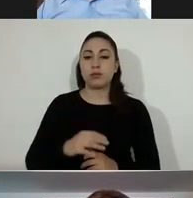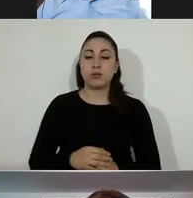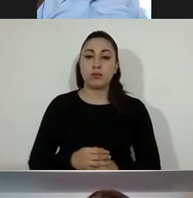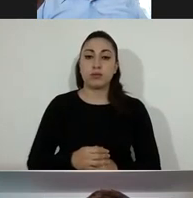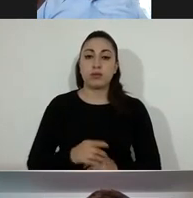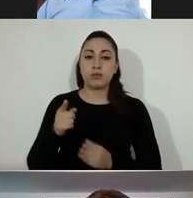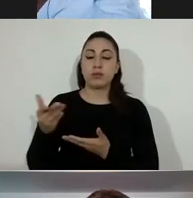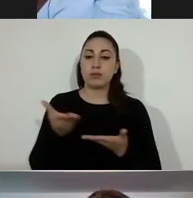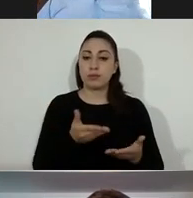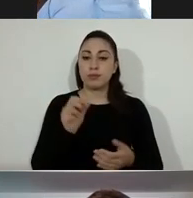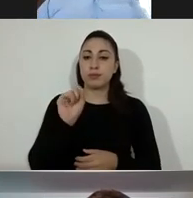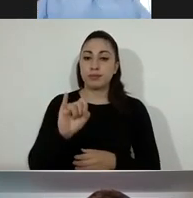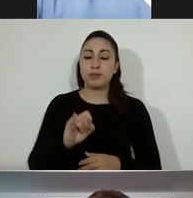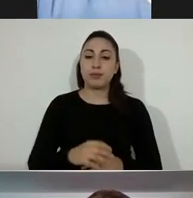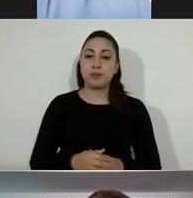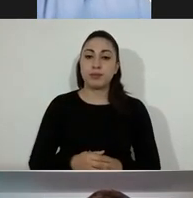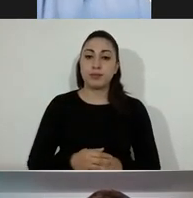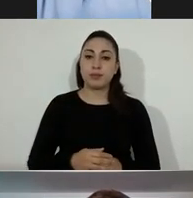Leonor Gómez Otegui, presente.